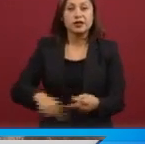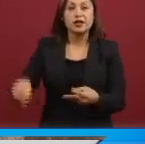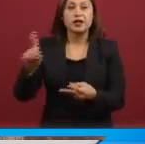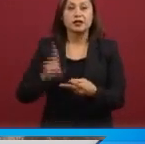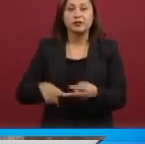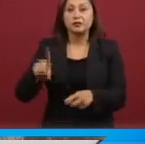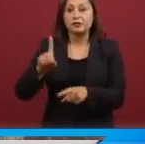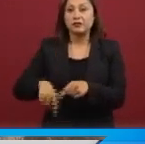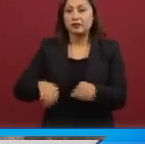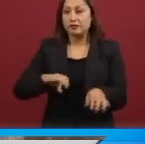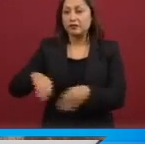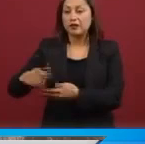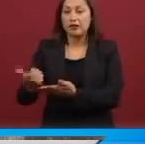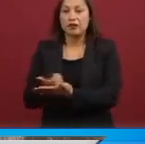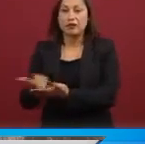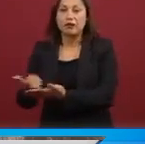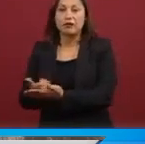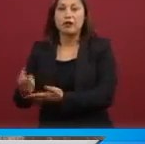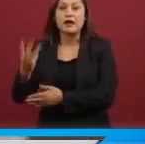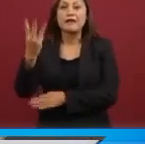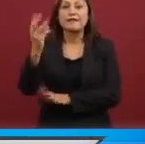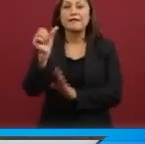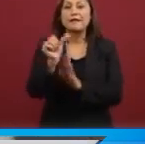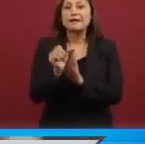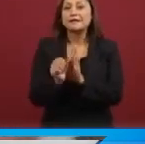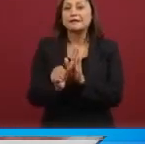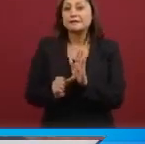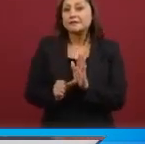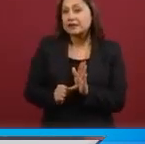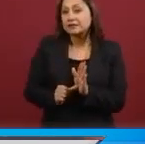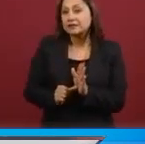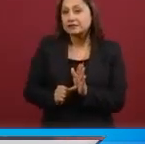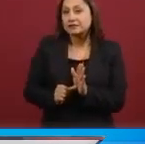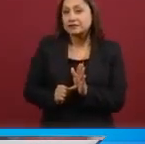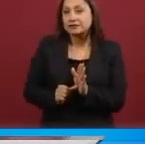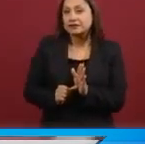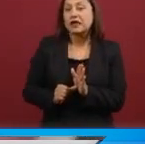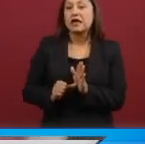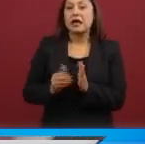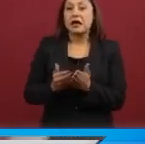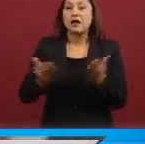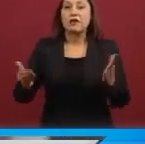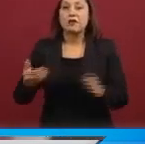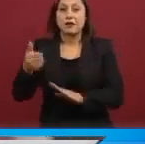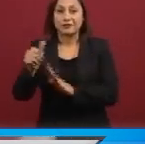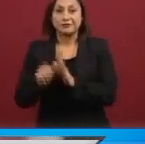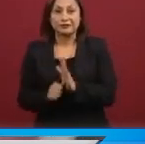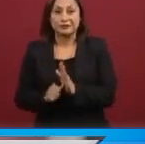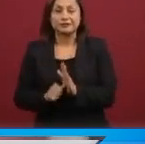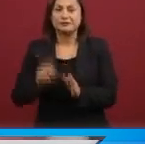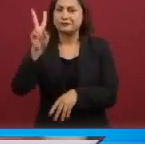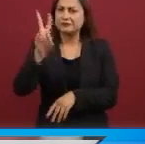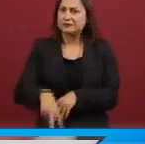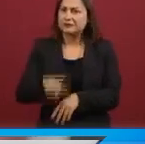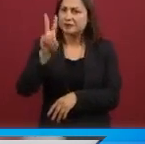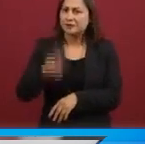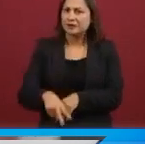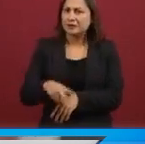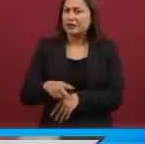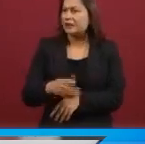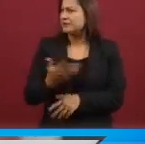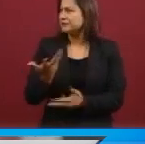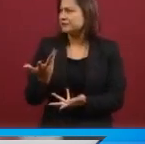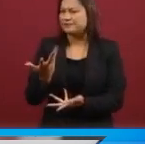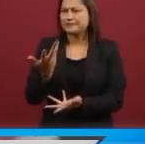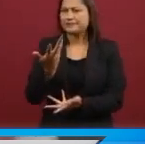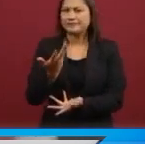se da a conocer y de esta forma transparentar el gasto en publicidad de las administraciones anteriores como resultado de lo que se piensa. Fue un abuso de la